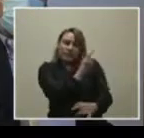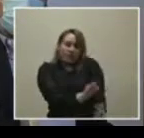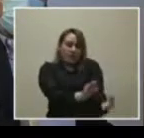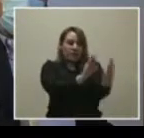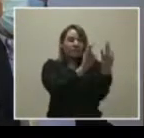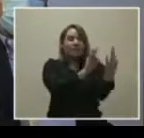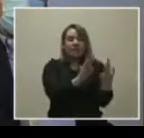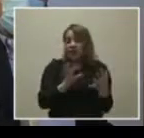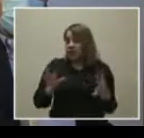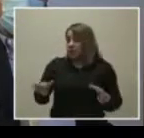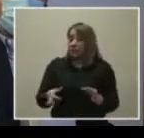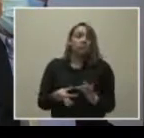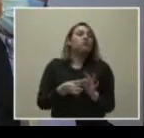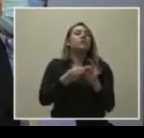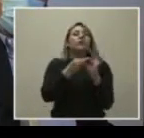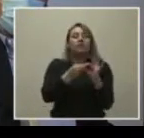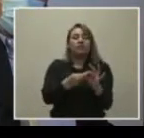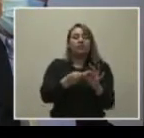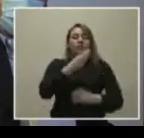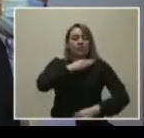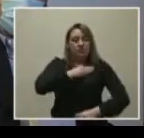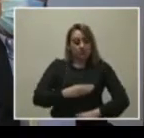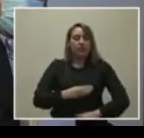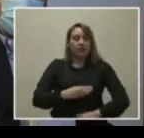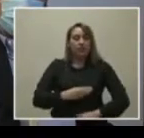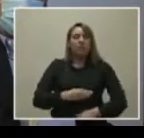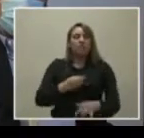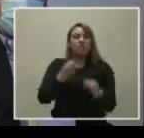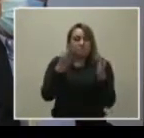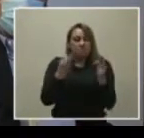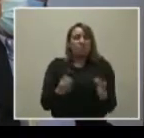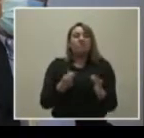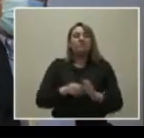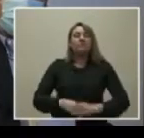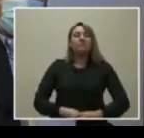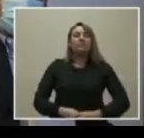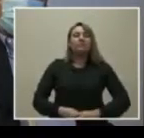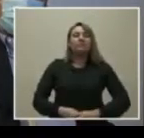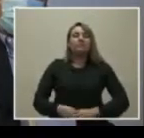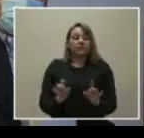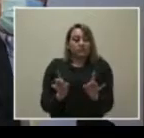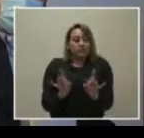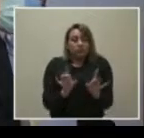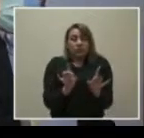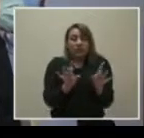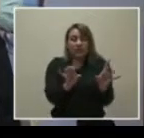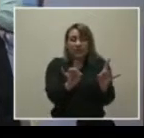del bienestar y la democracia. Estos acontecimientos nos dejan